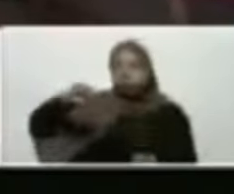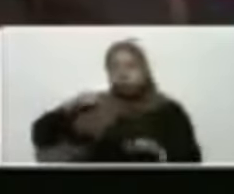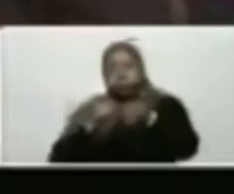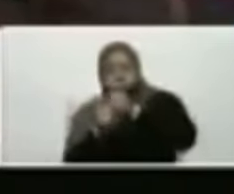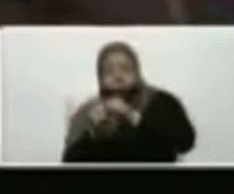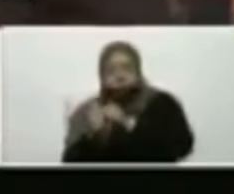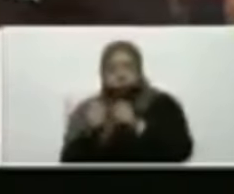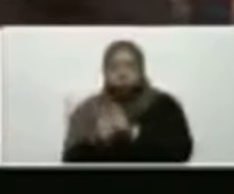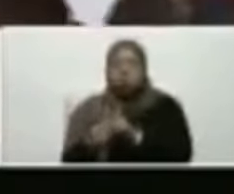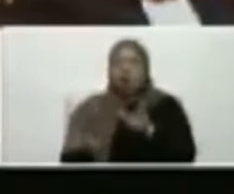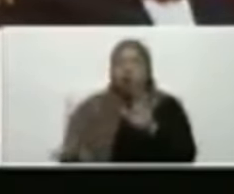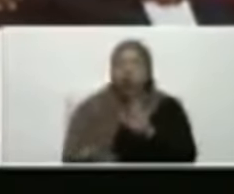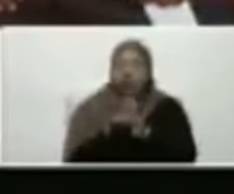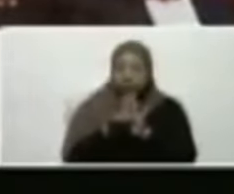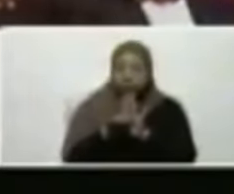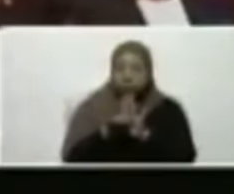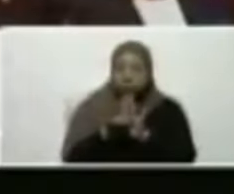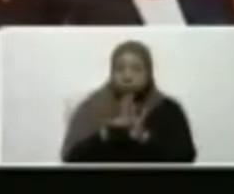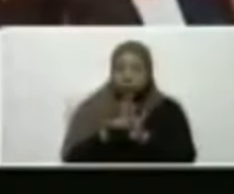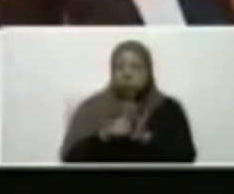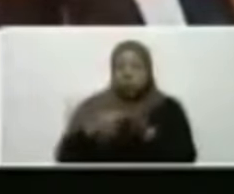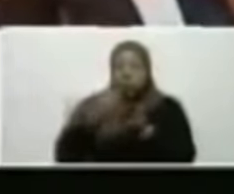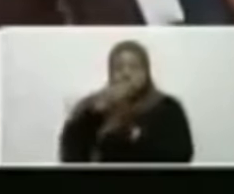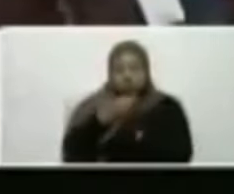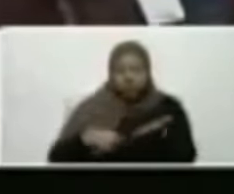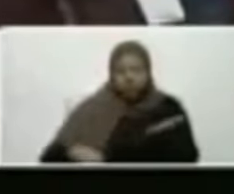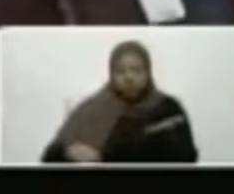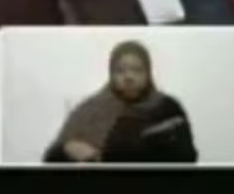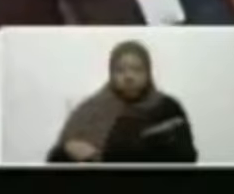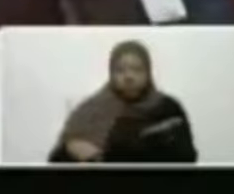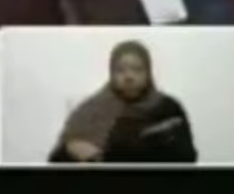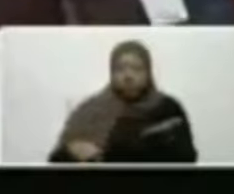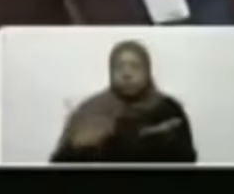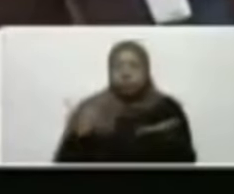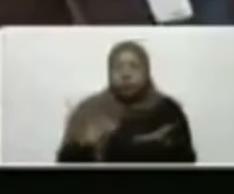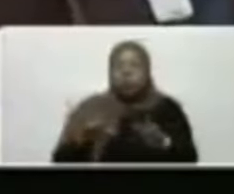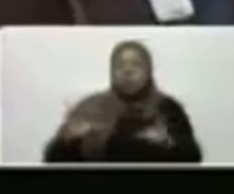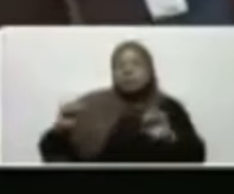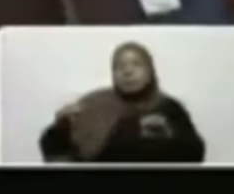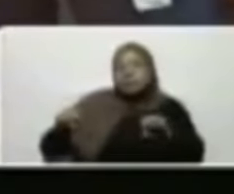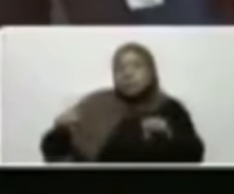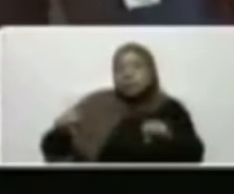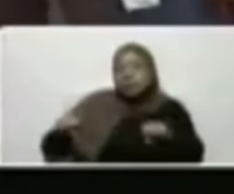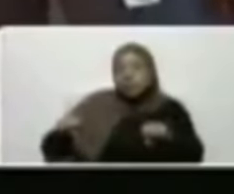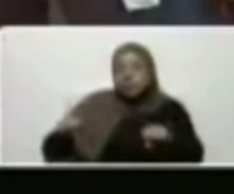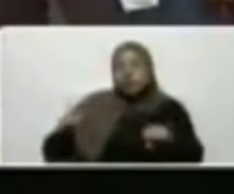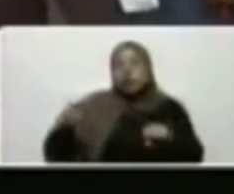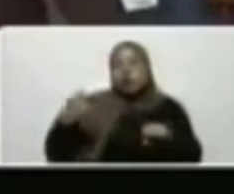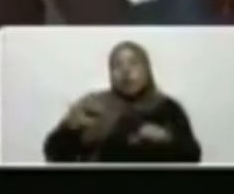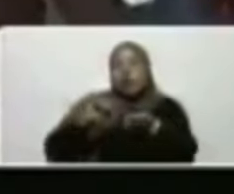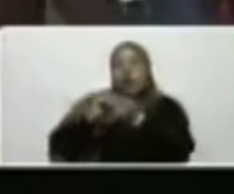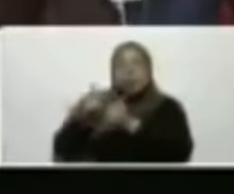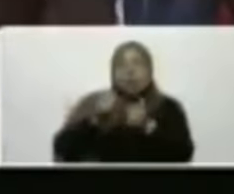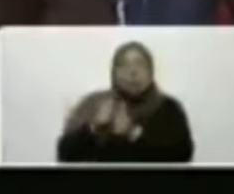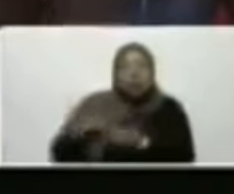porque declaro y firmo a los motopiruetas como